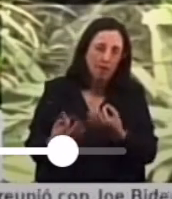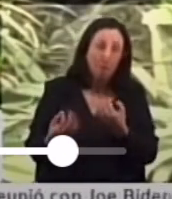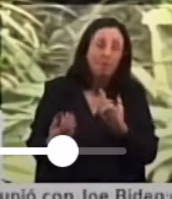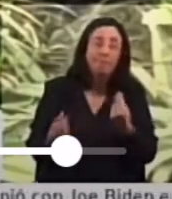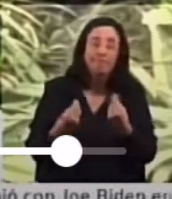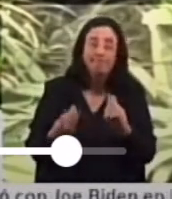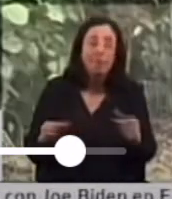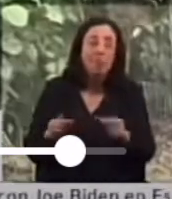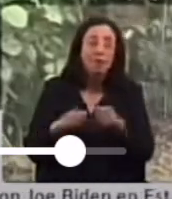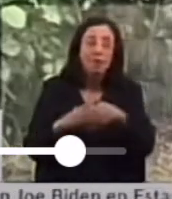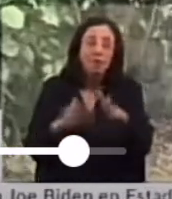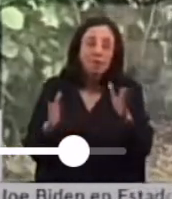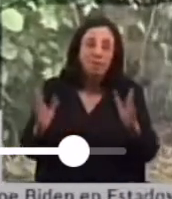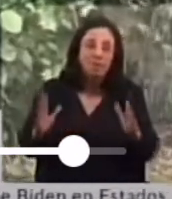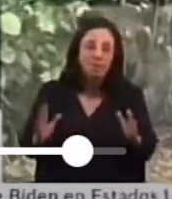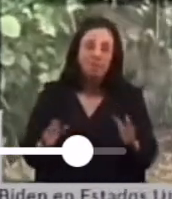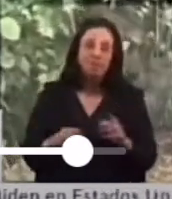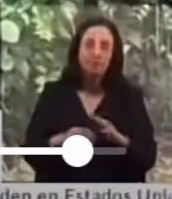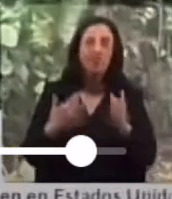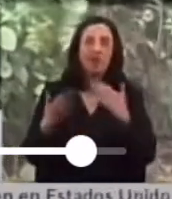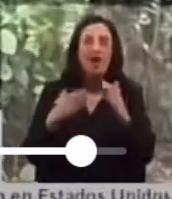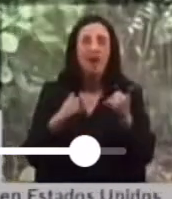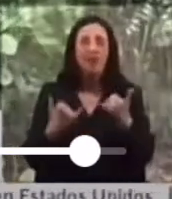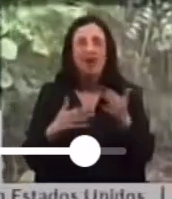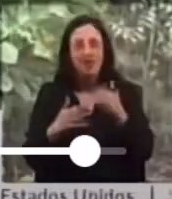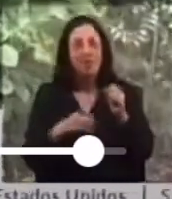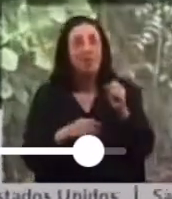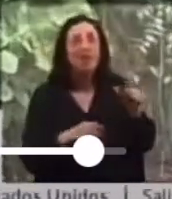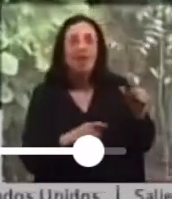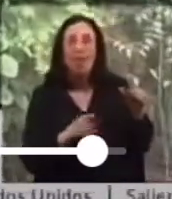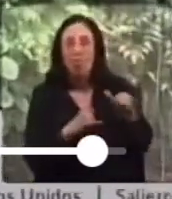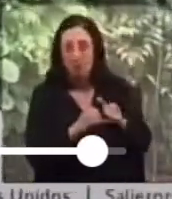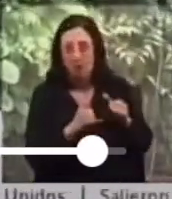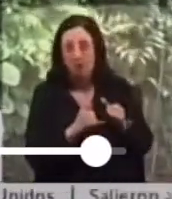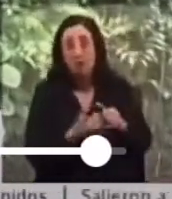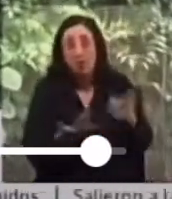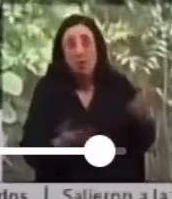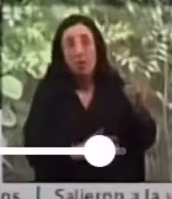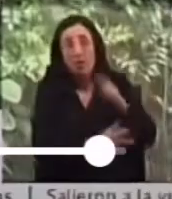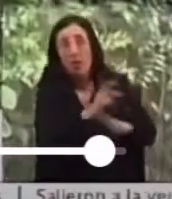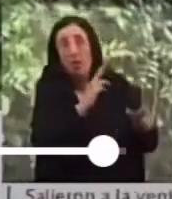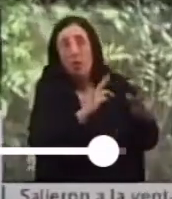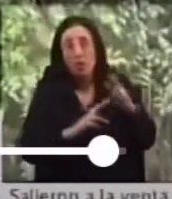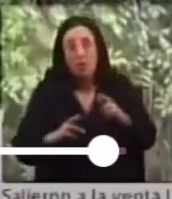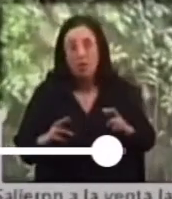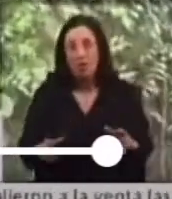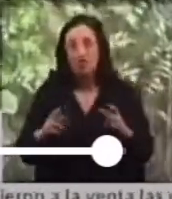hacemos. ¿Ya hablaste con el vecino? Le mandé un mensaje, vamos a ver en qué anda él.